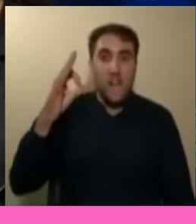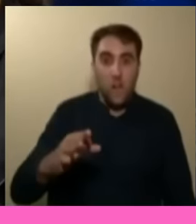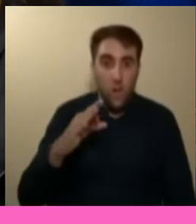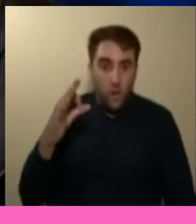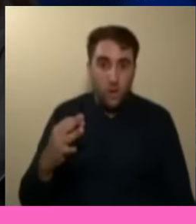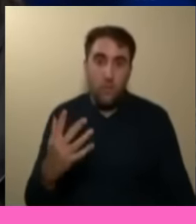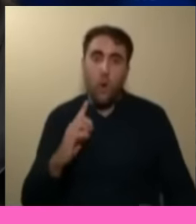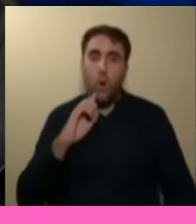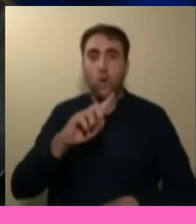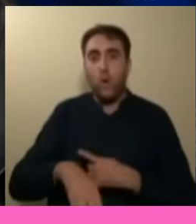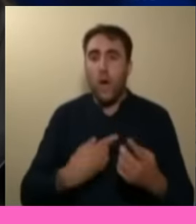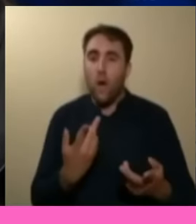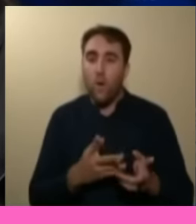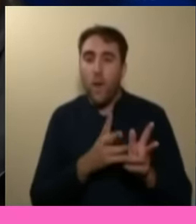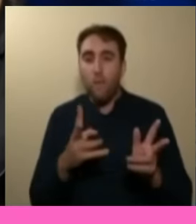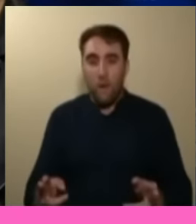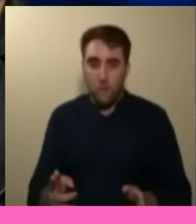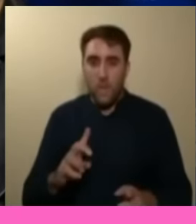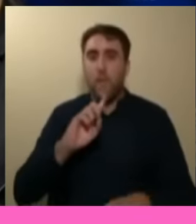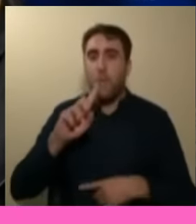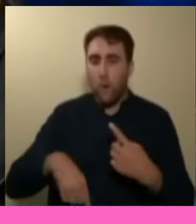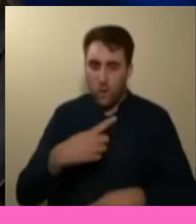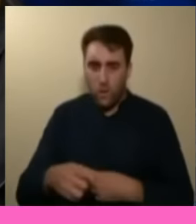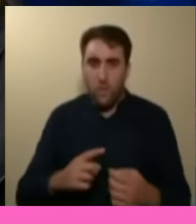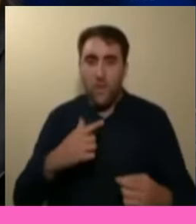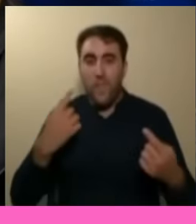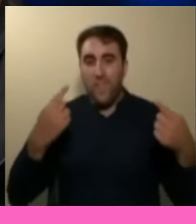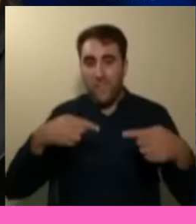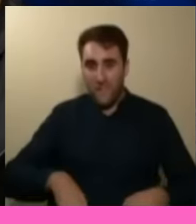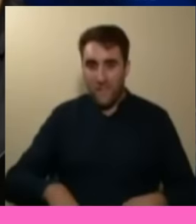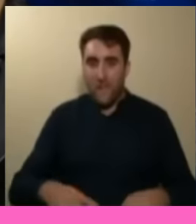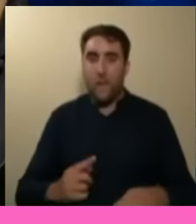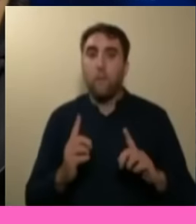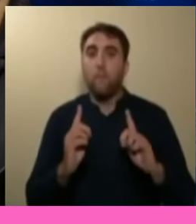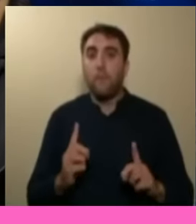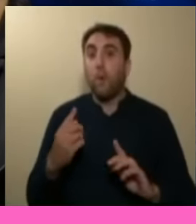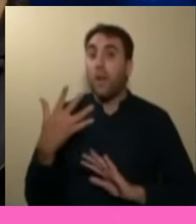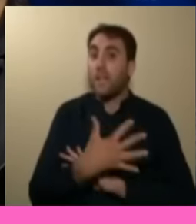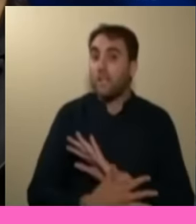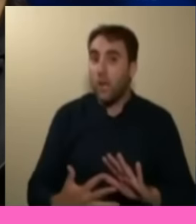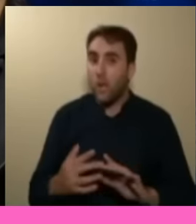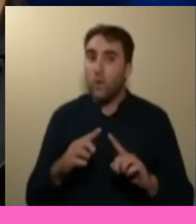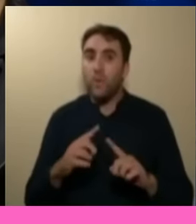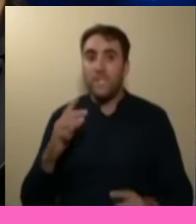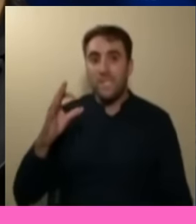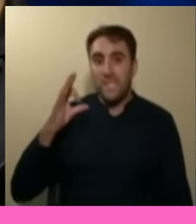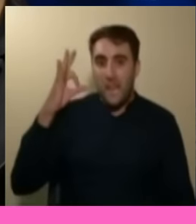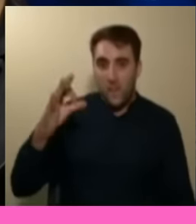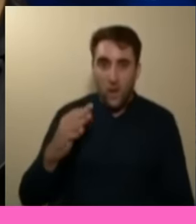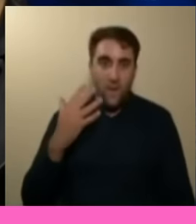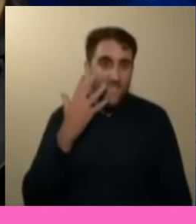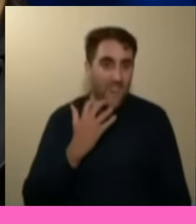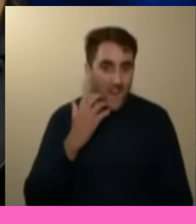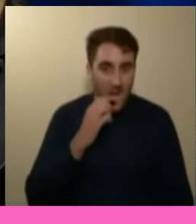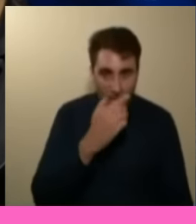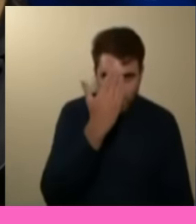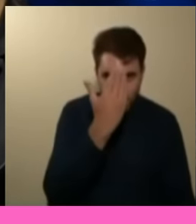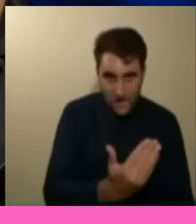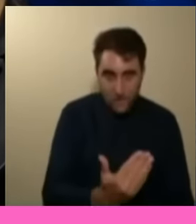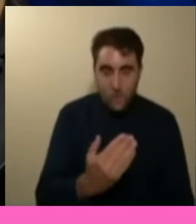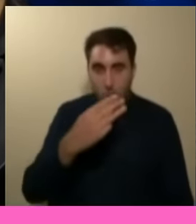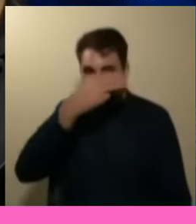seguimos, Evelyn, proponemos una pausa, luego de la misma continuamos en este debate nacional entre los senadores Mario Vergara del Frente